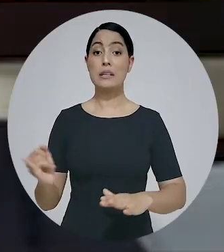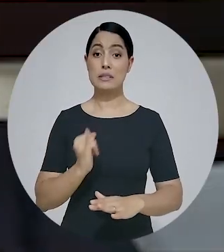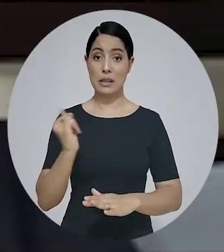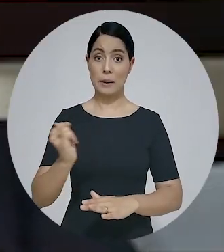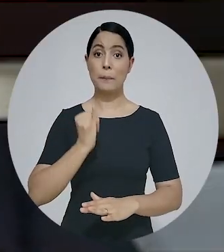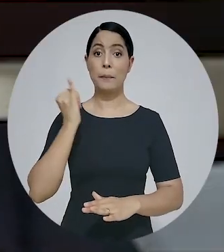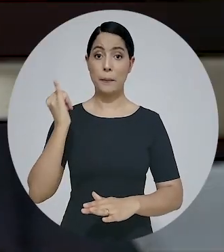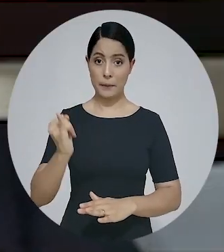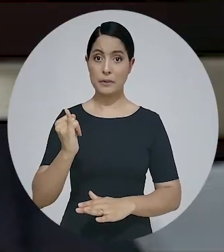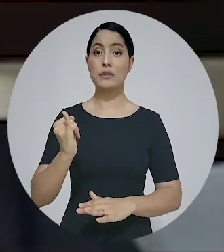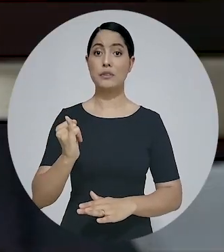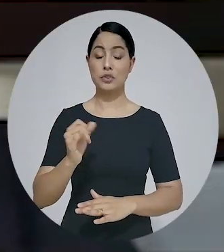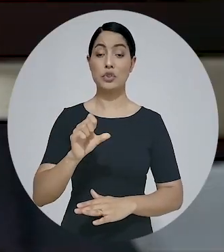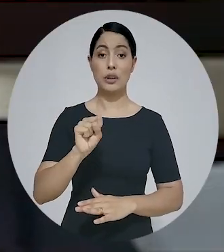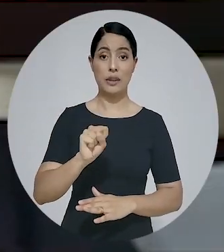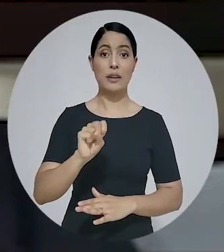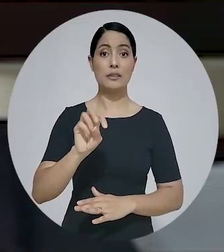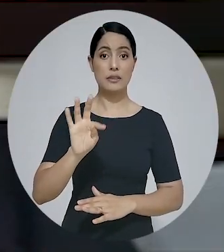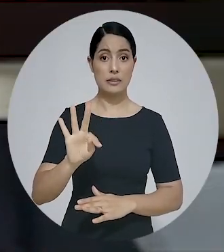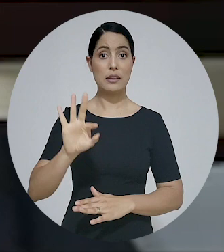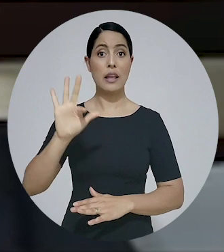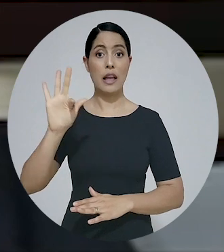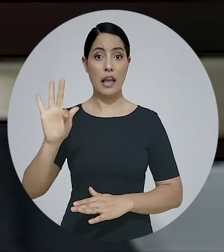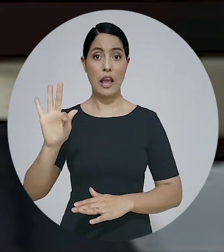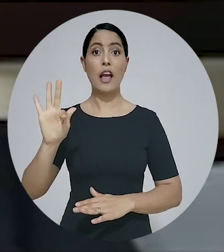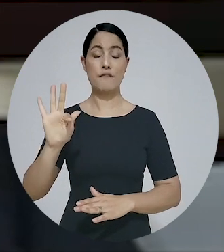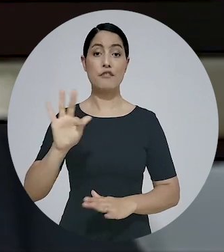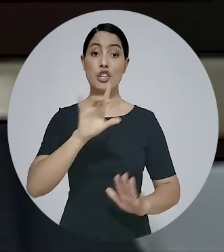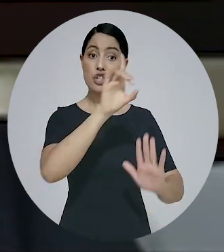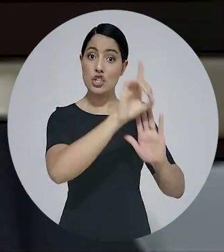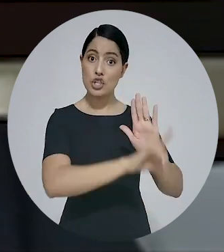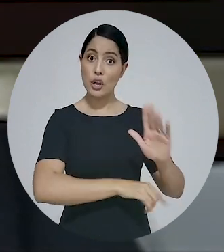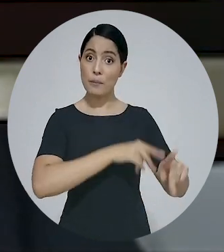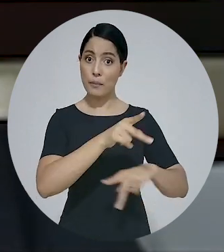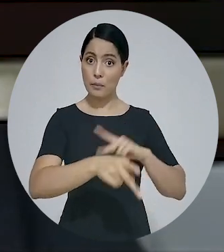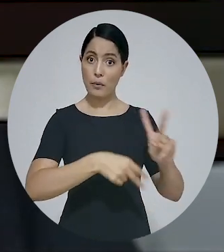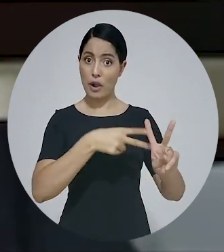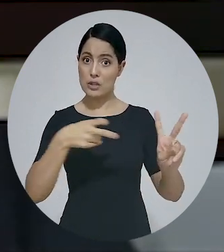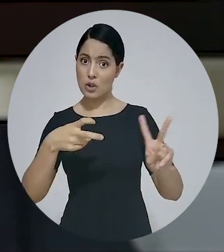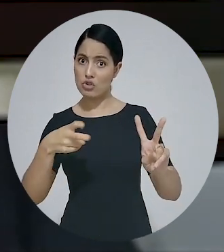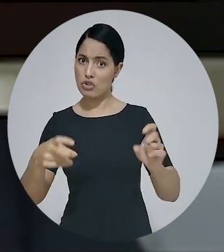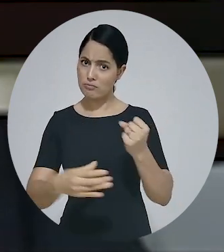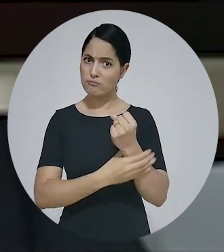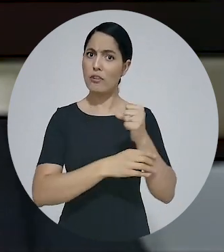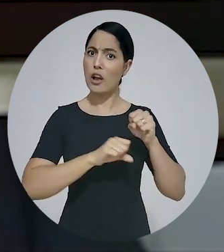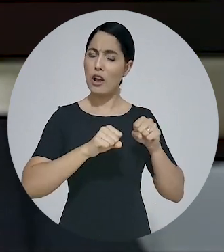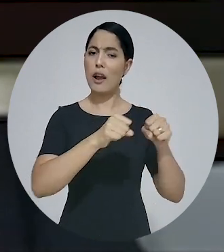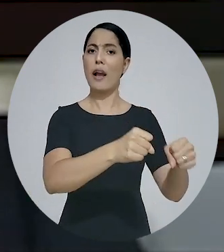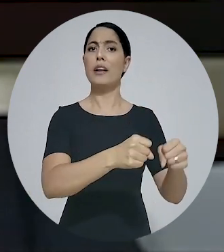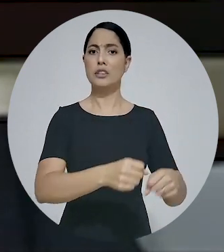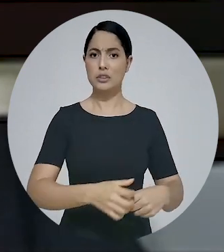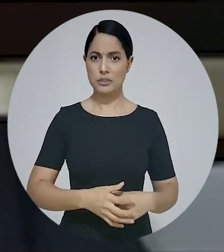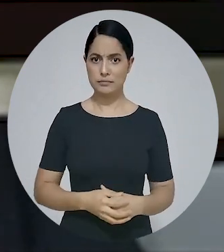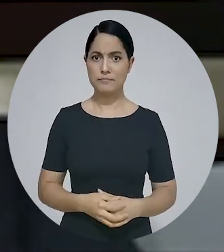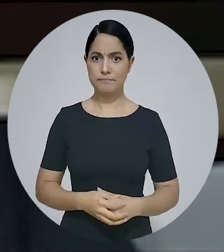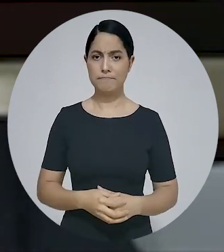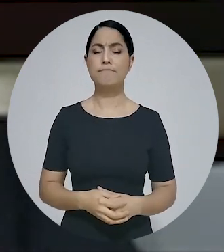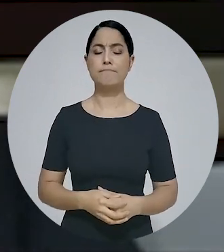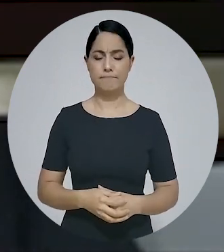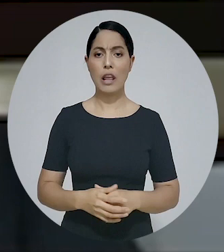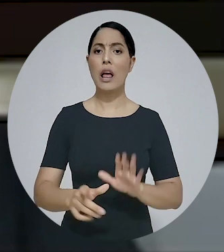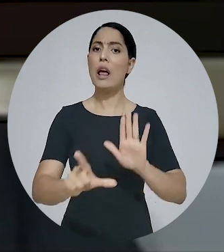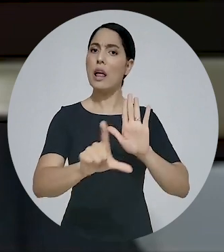Creo importante que la Corte Suprema de Justicia de Brasil garantice los derechos de los pueblos indígenas a sus tierras